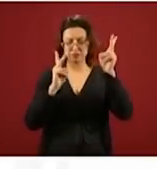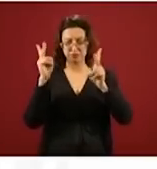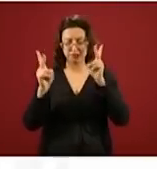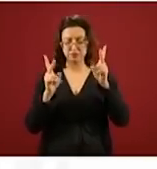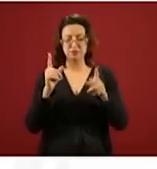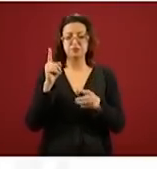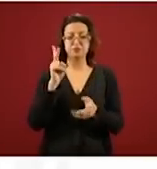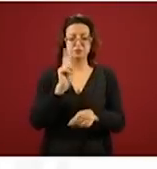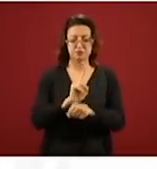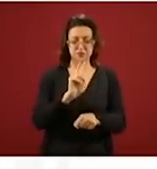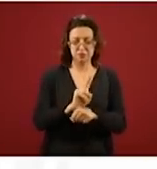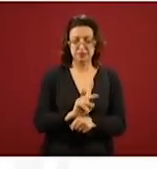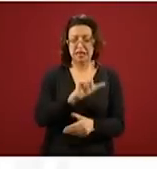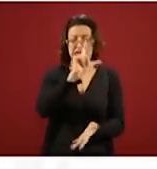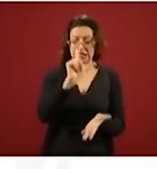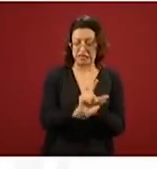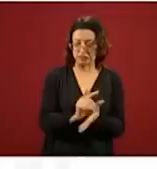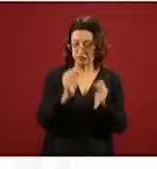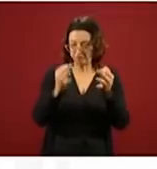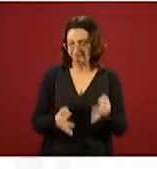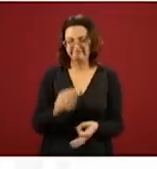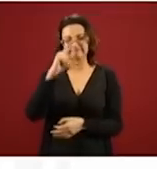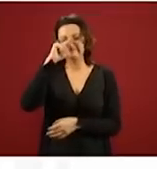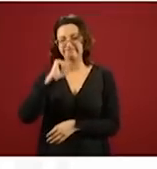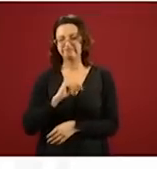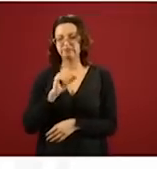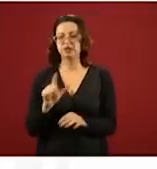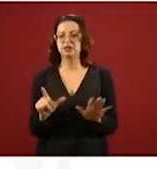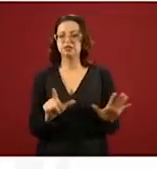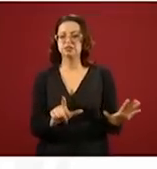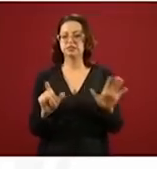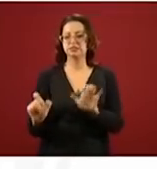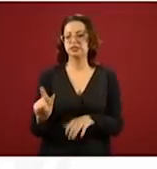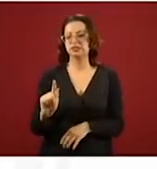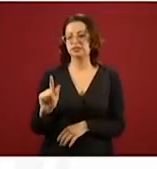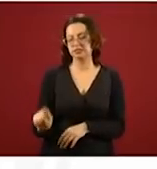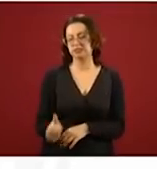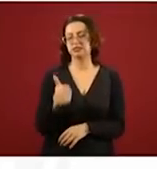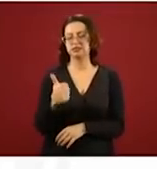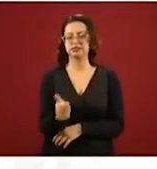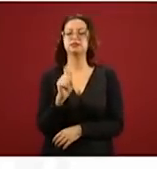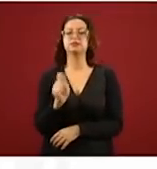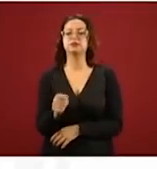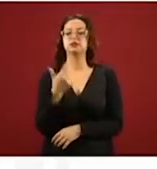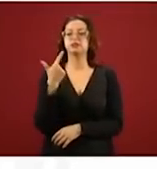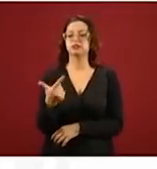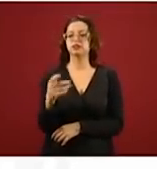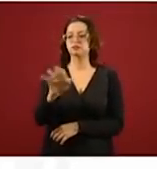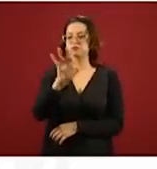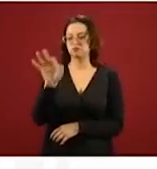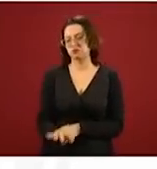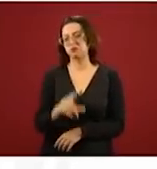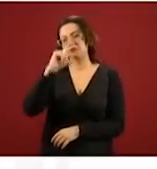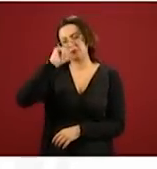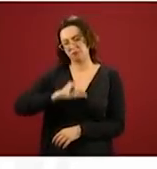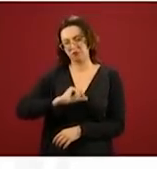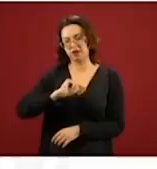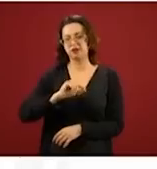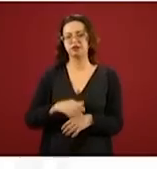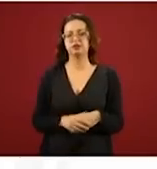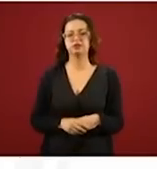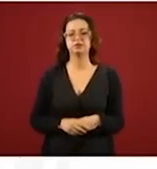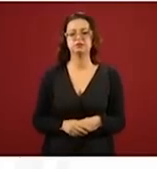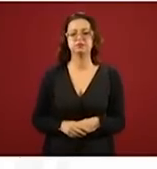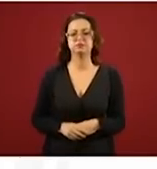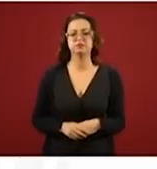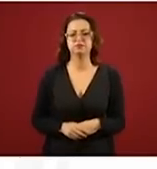litro 7 776 estamos hablando de un 7 por ciento aproximadamente en números redondos